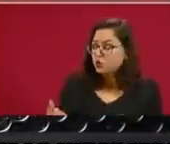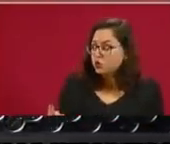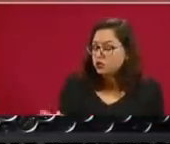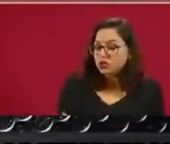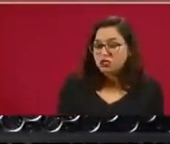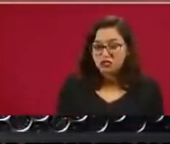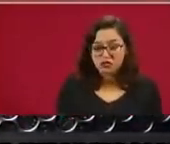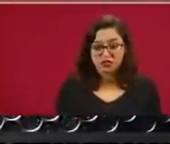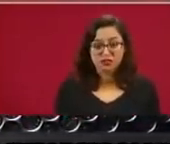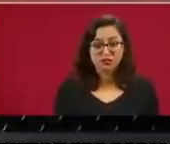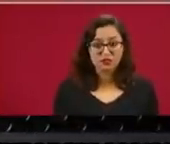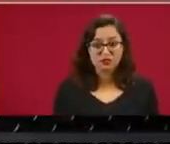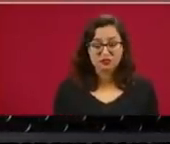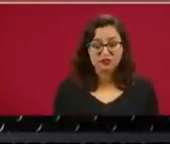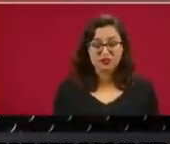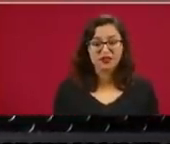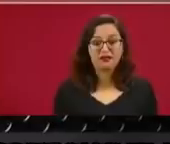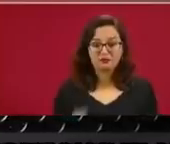sino los